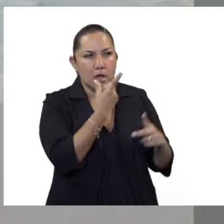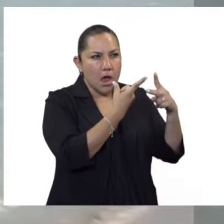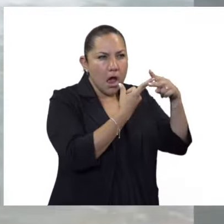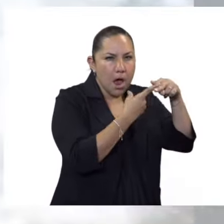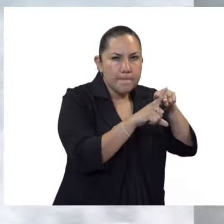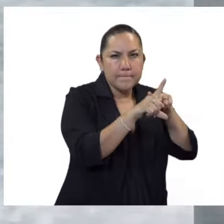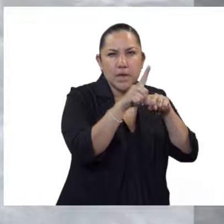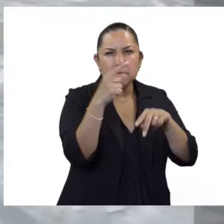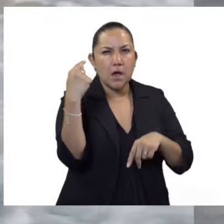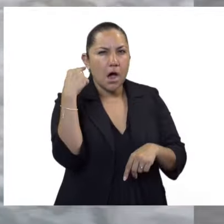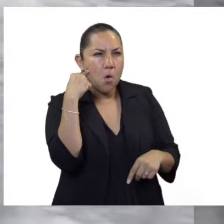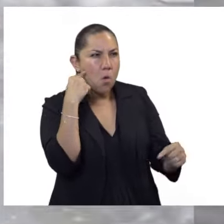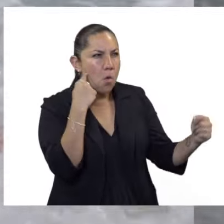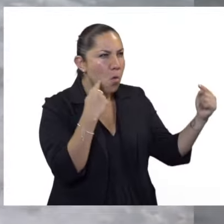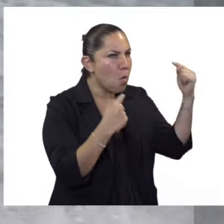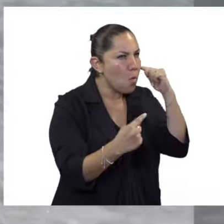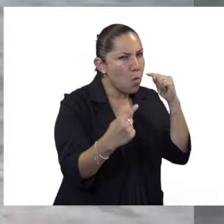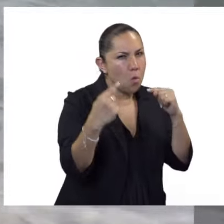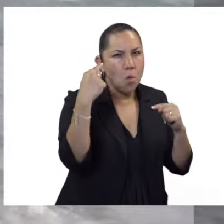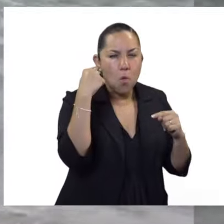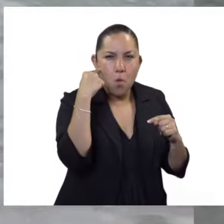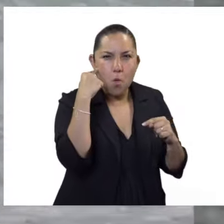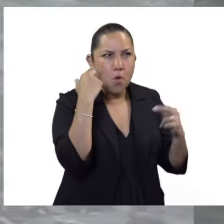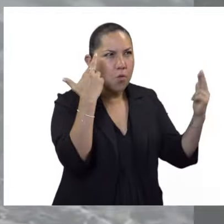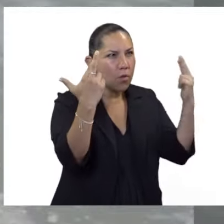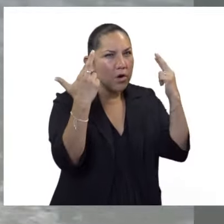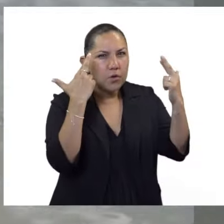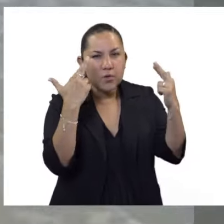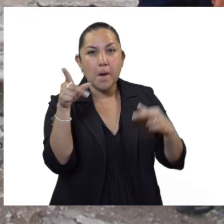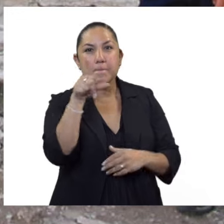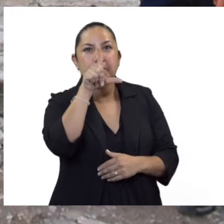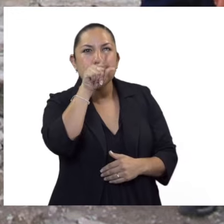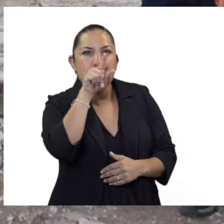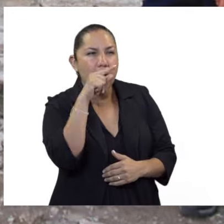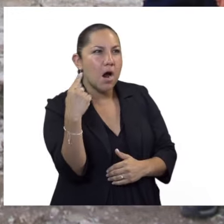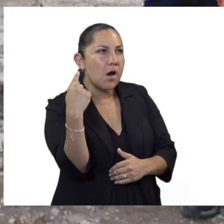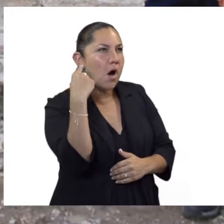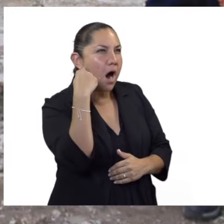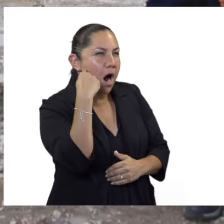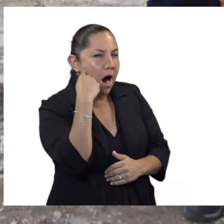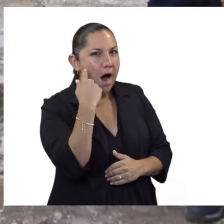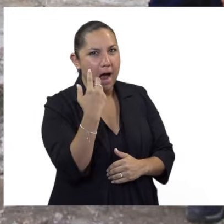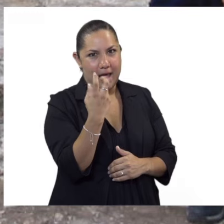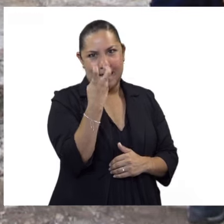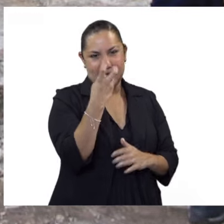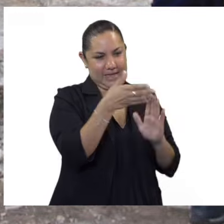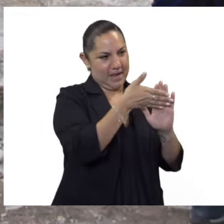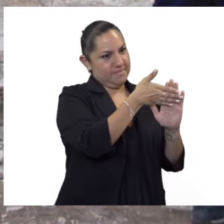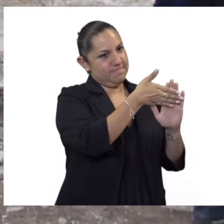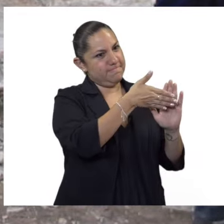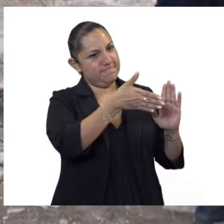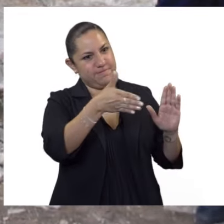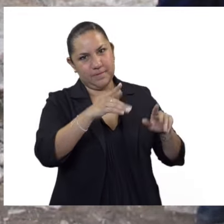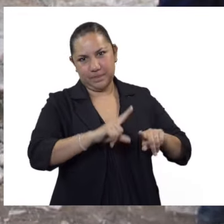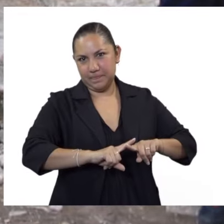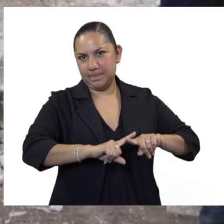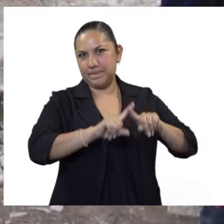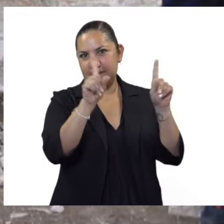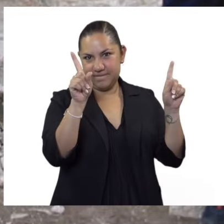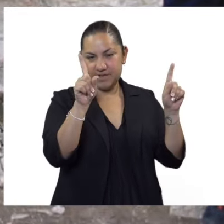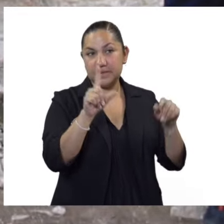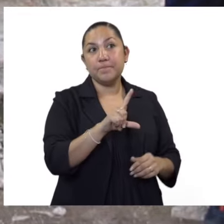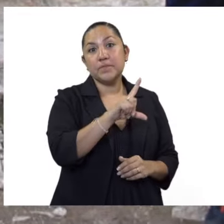sonidos muy bonitos como de los pajaritos y todo y ese fue un gran comienzo y claro